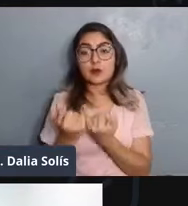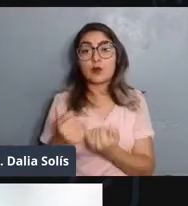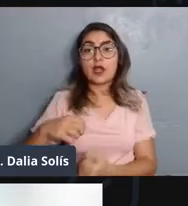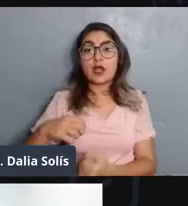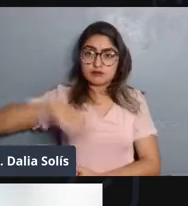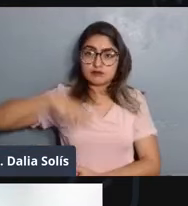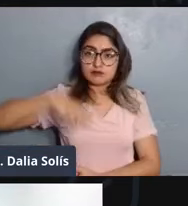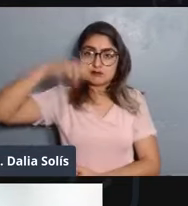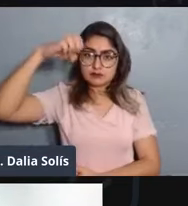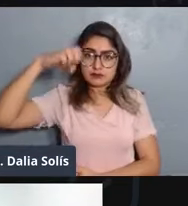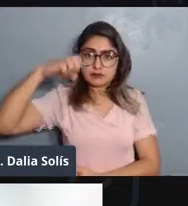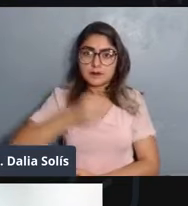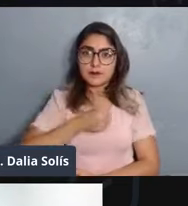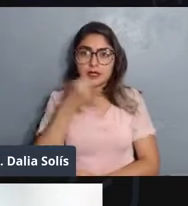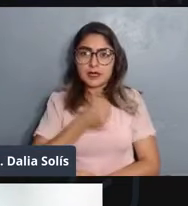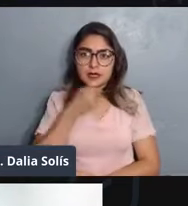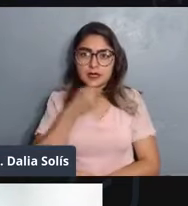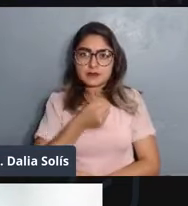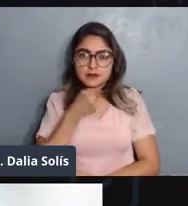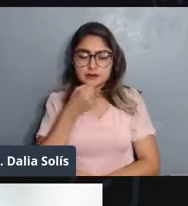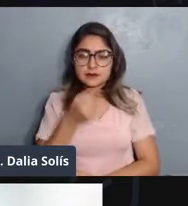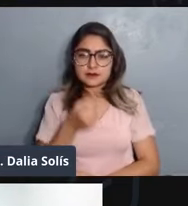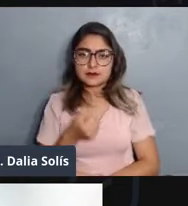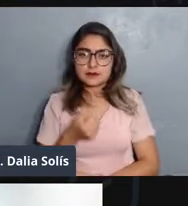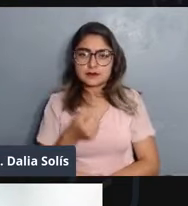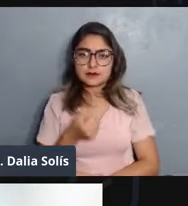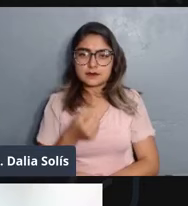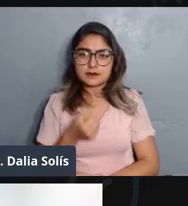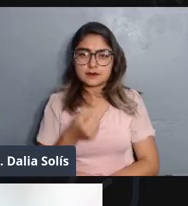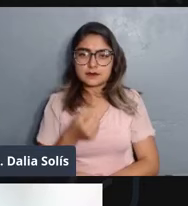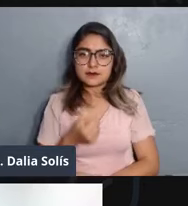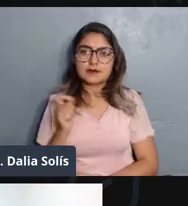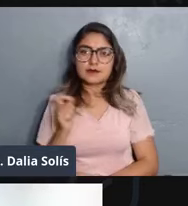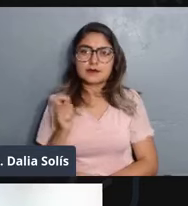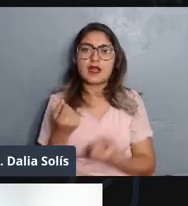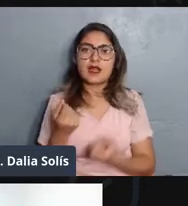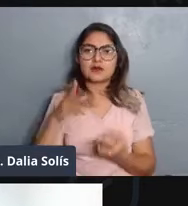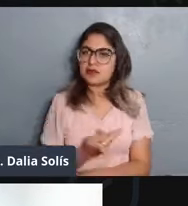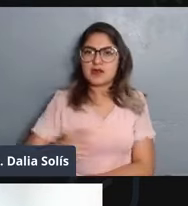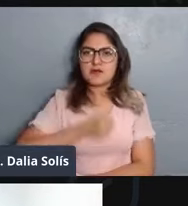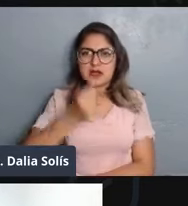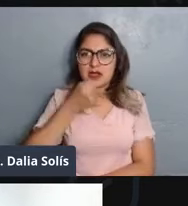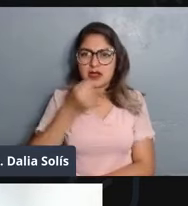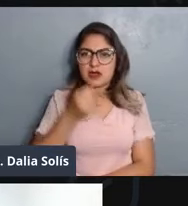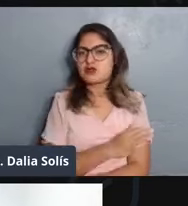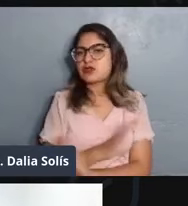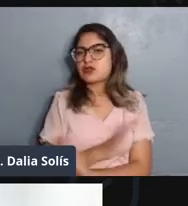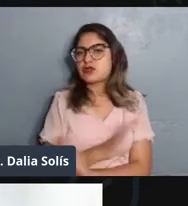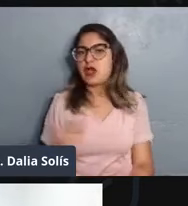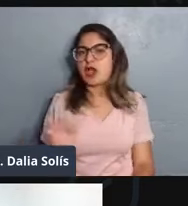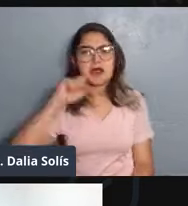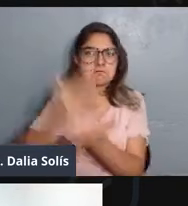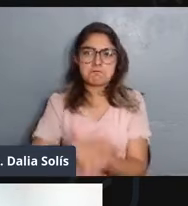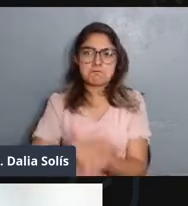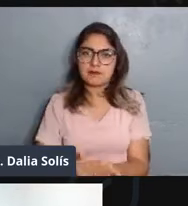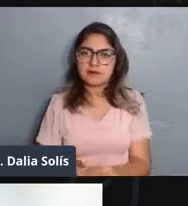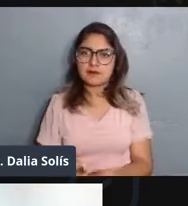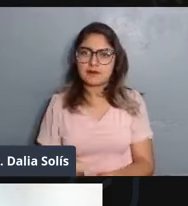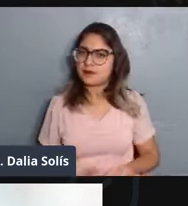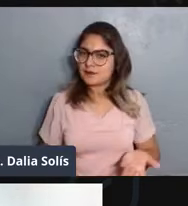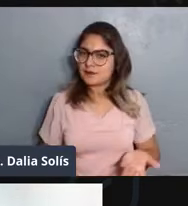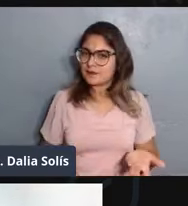viejas, ya no tienen relaciones sexuales. Es como que una parte, porque además, antes de eso, también me gustaría